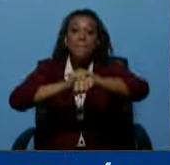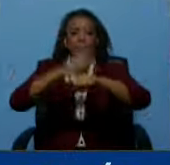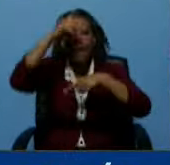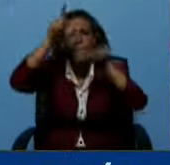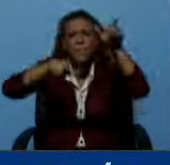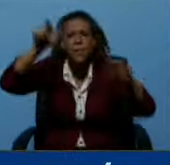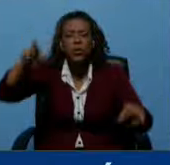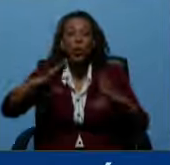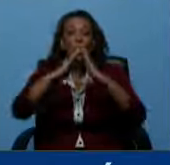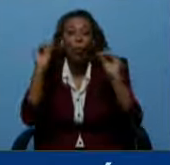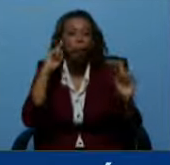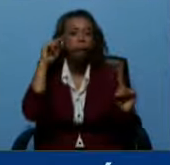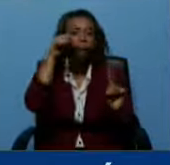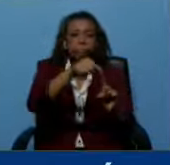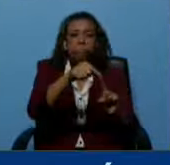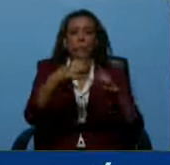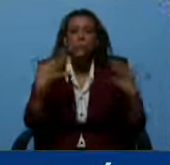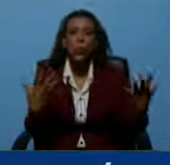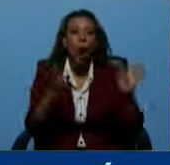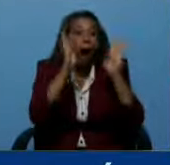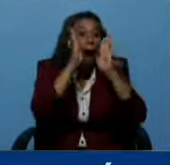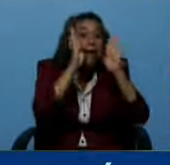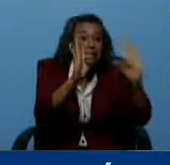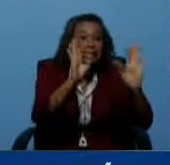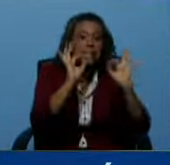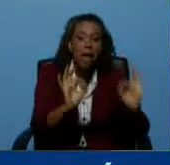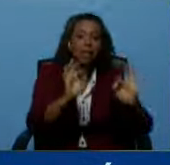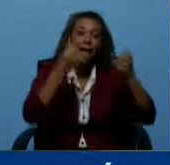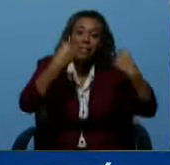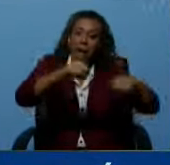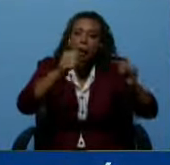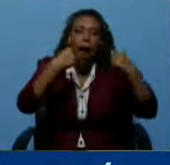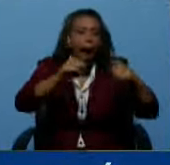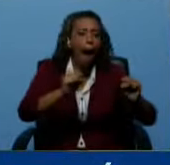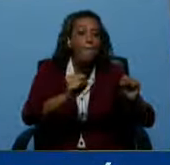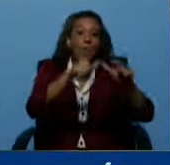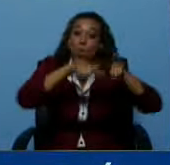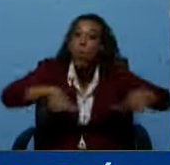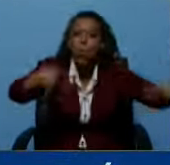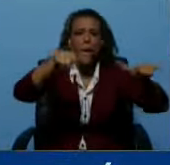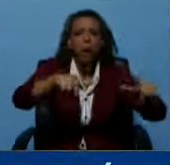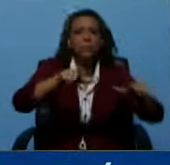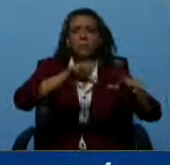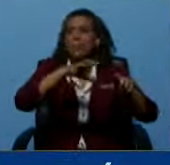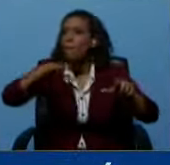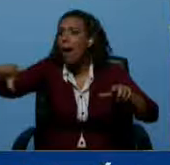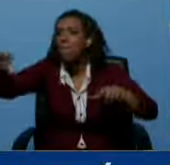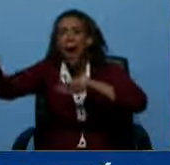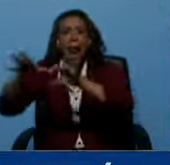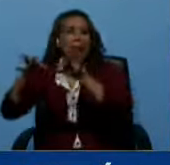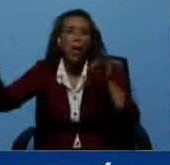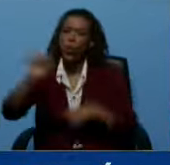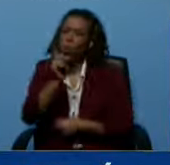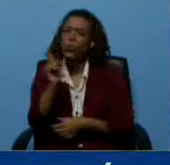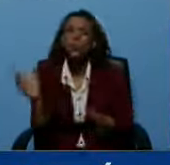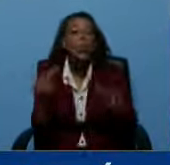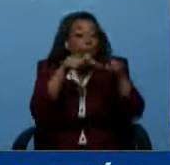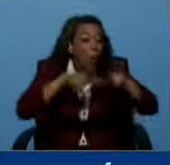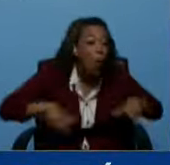tener todas sus consultas y su terapia en un solo lugar. Que eso es lo que nos hace